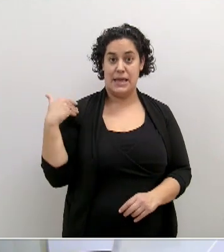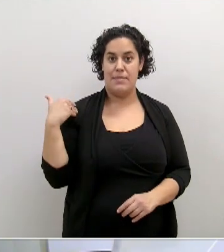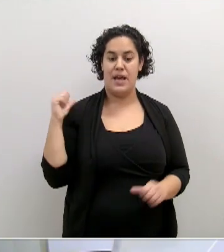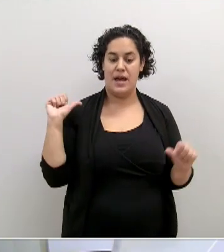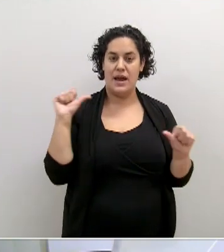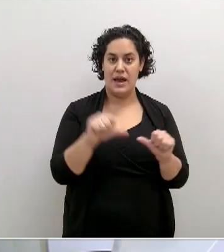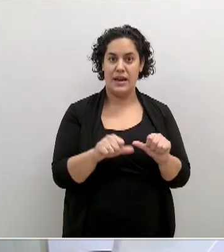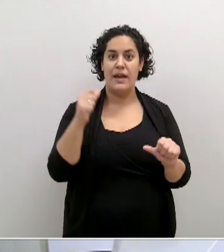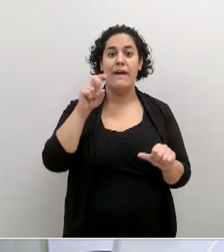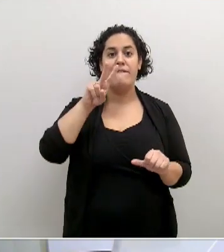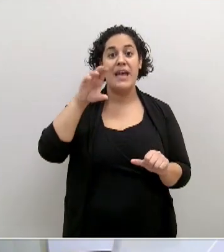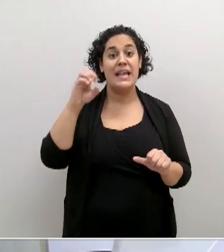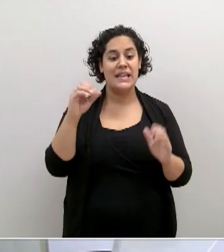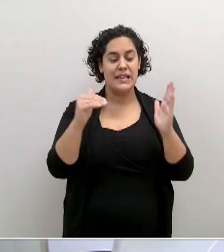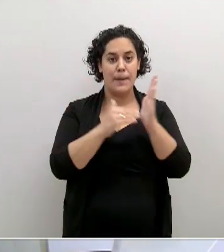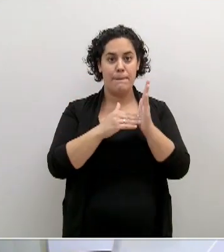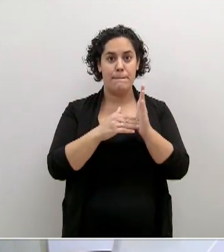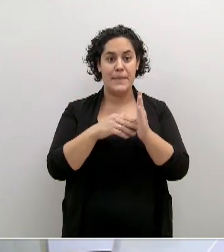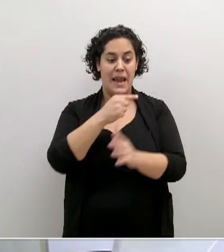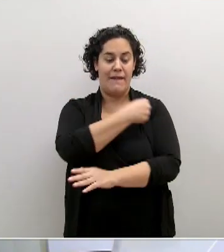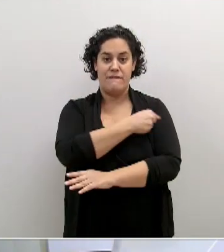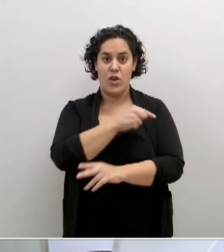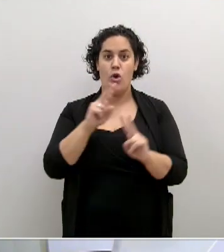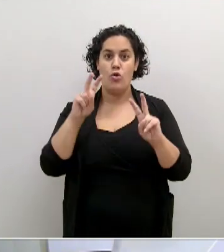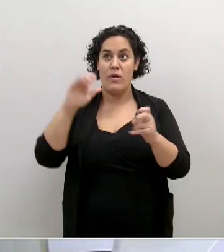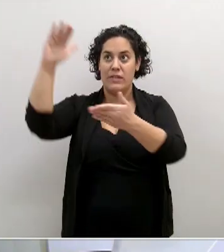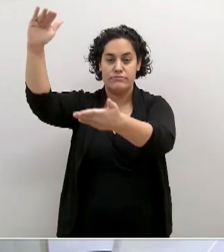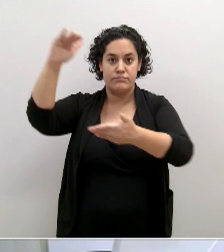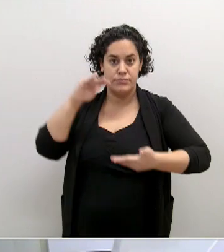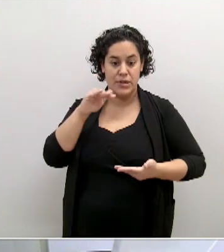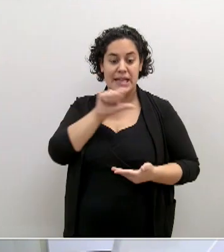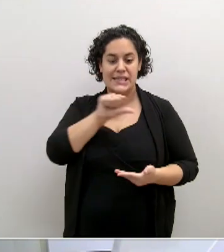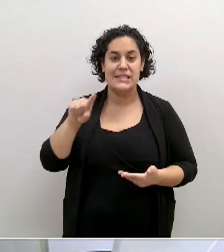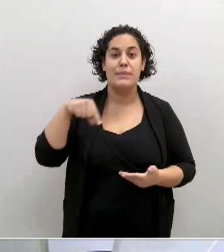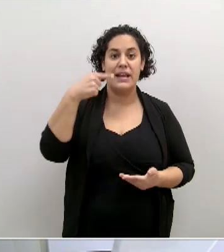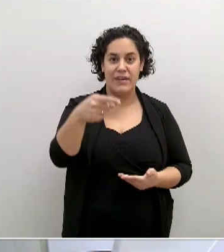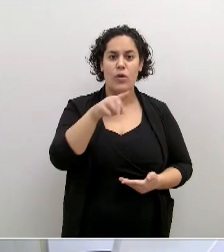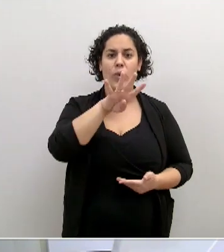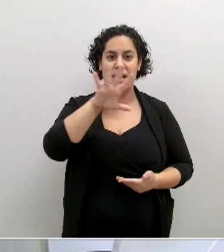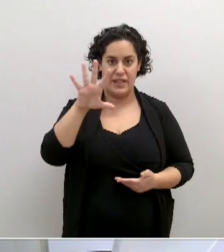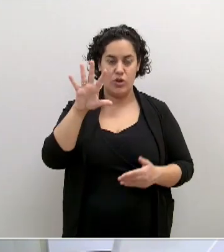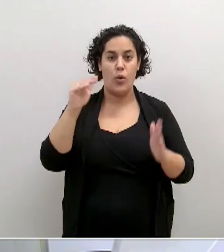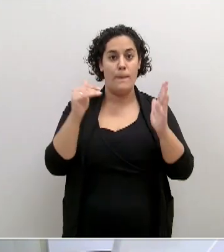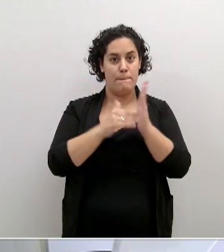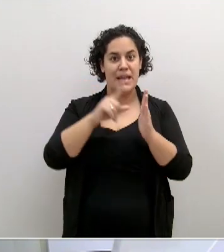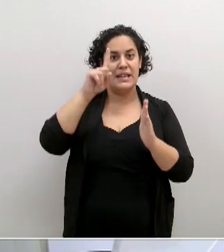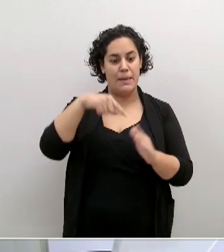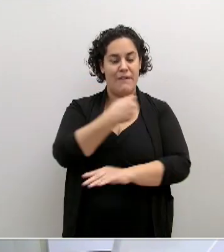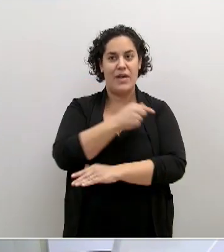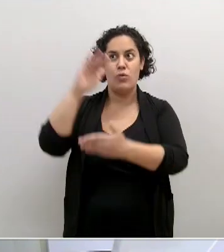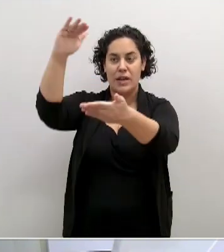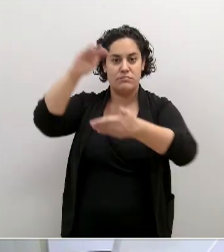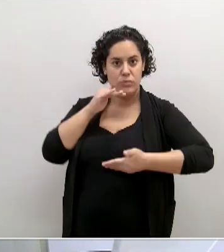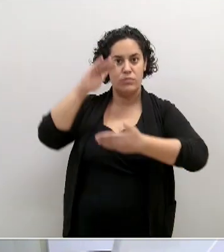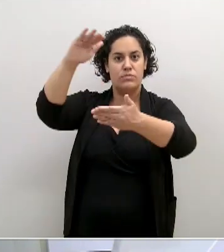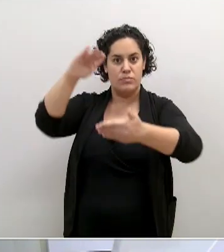estaban viniendo 20.000 dosis de vacuna, en la semana que viene, la siguiente, llegarán otras 45.000, es decir, que van llegando las dosis